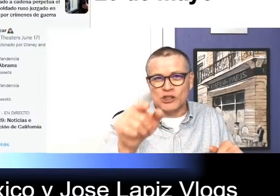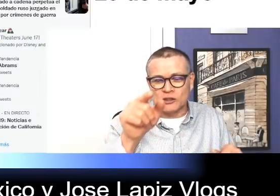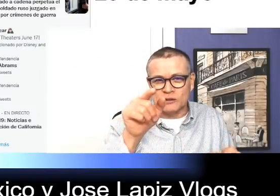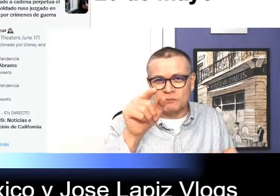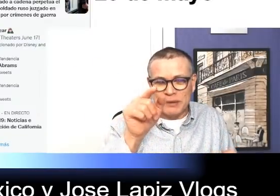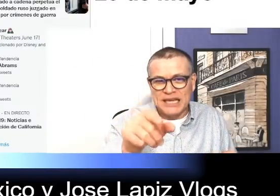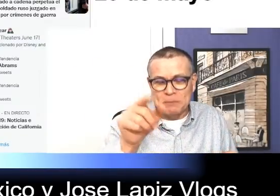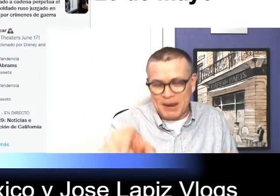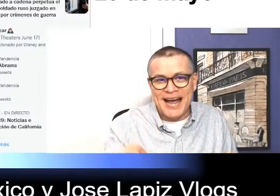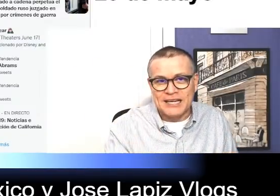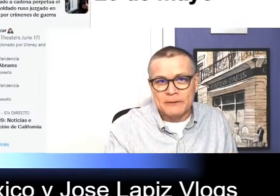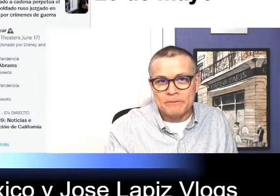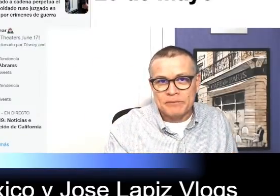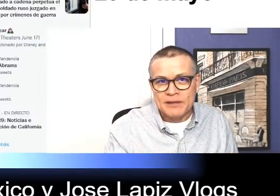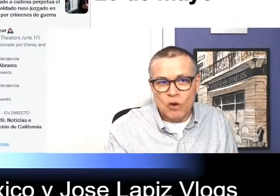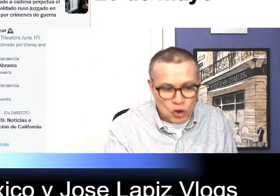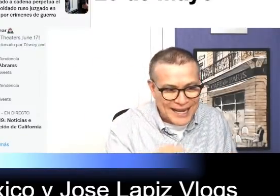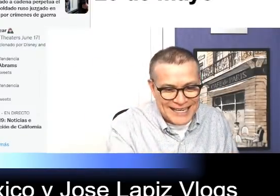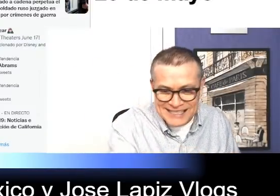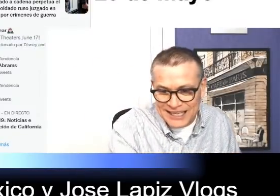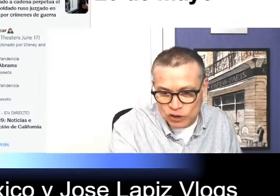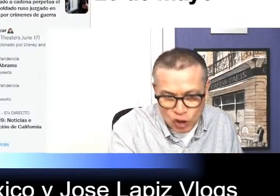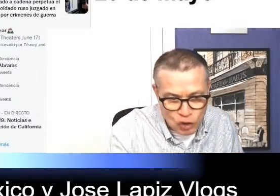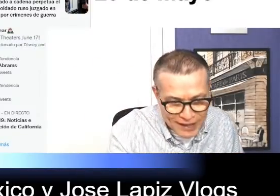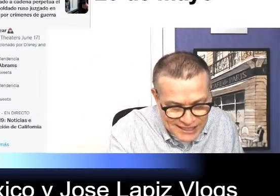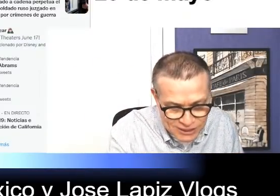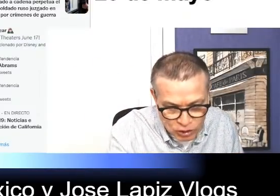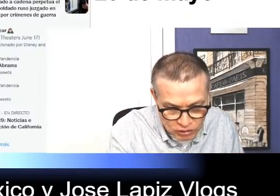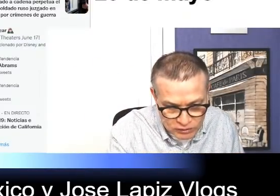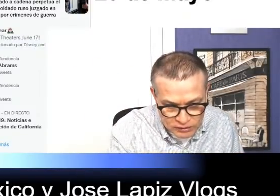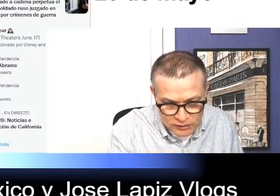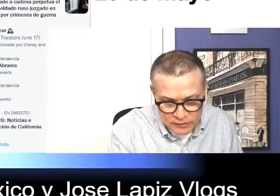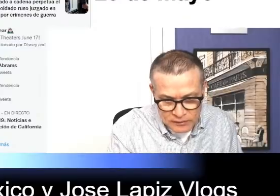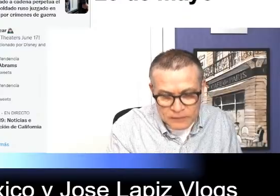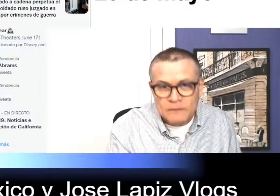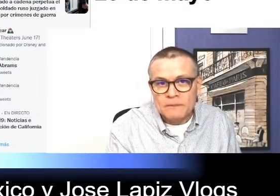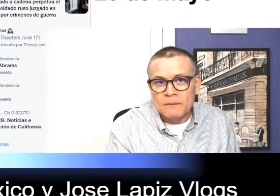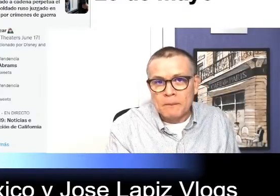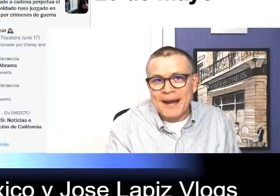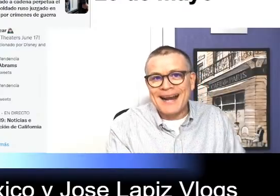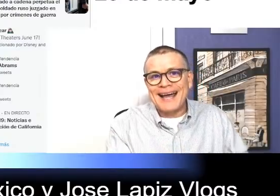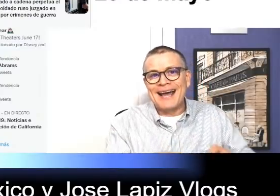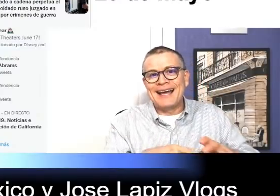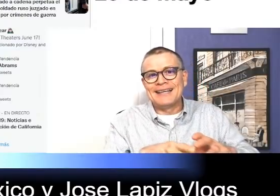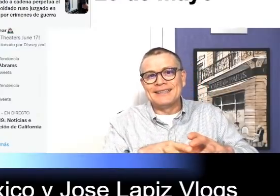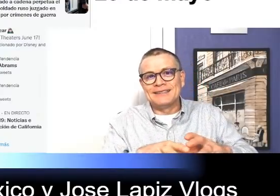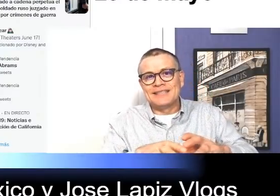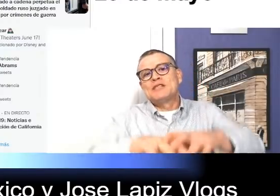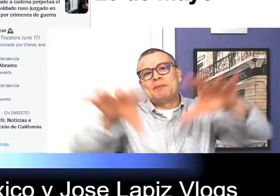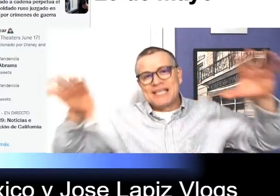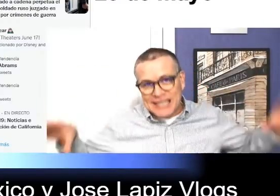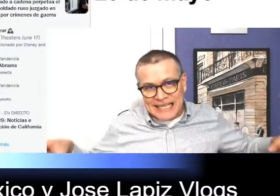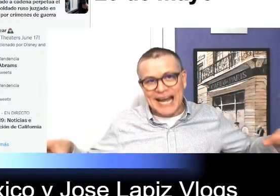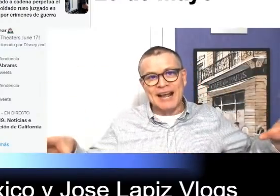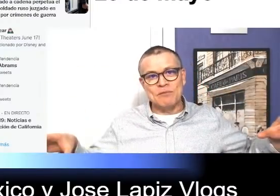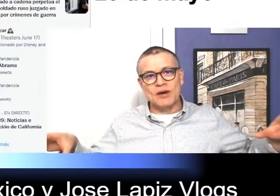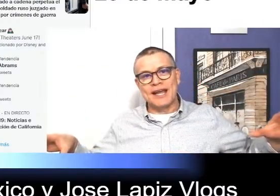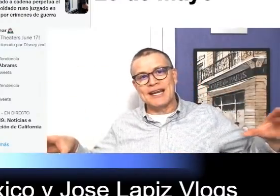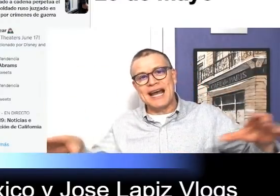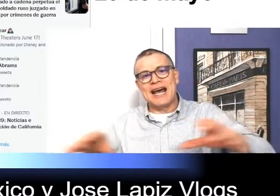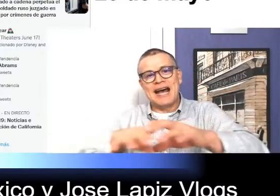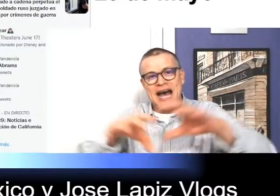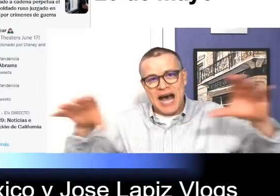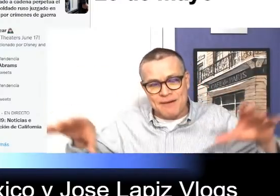estos pri-pan organizan todo esto para desprestigiar a